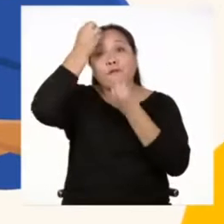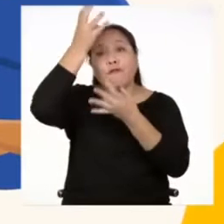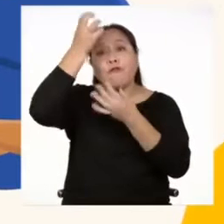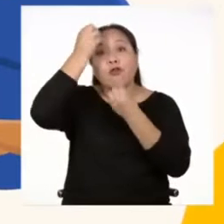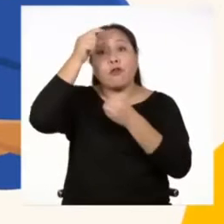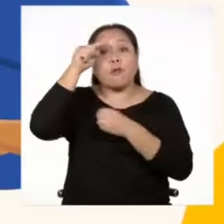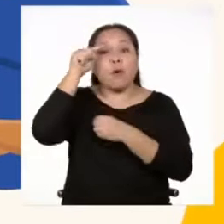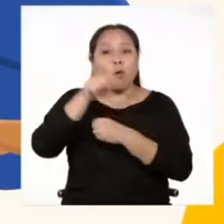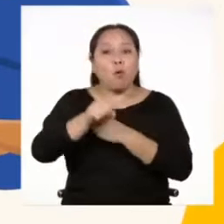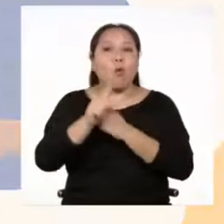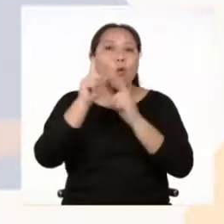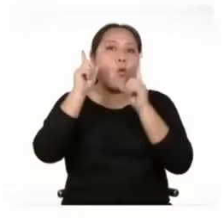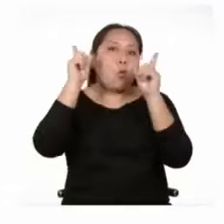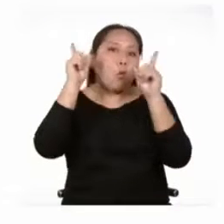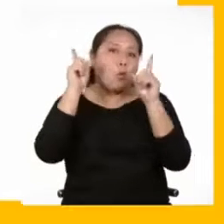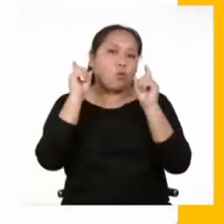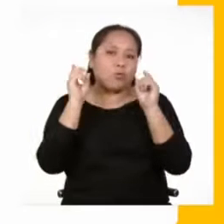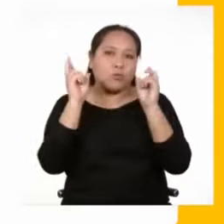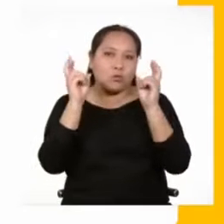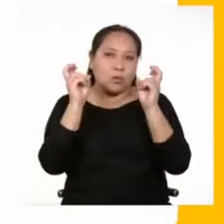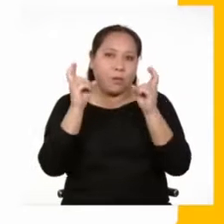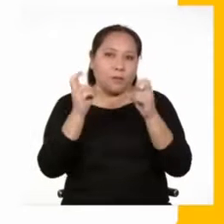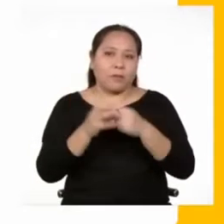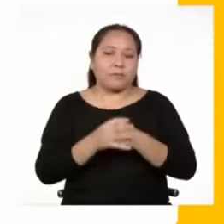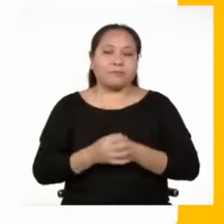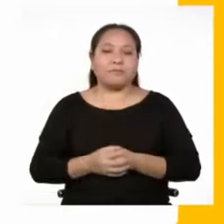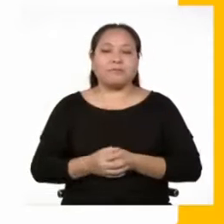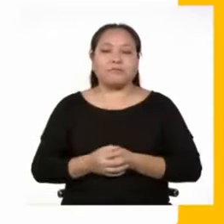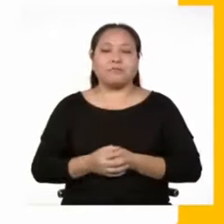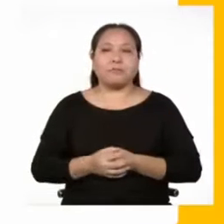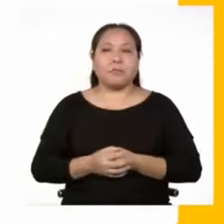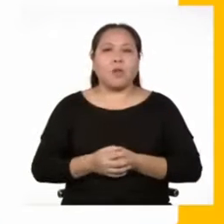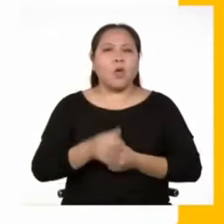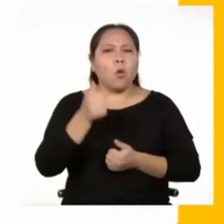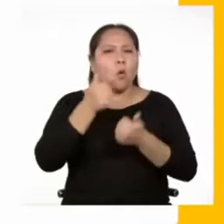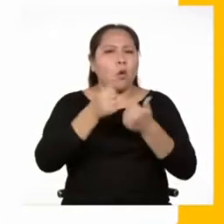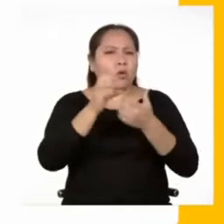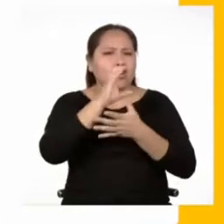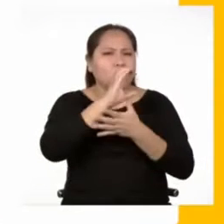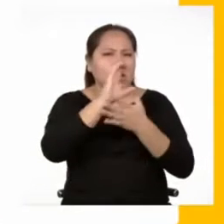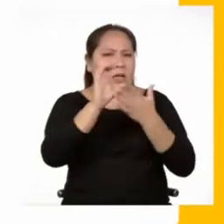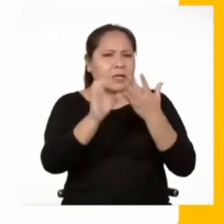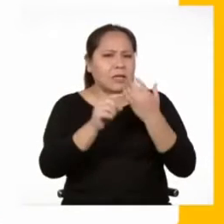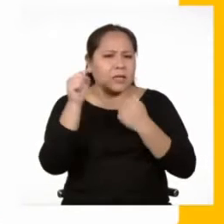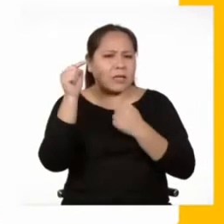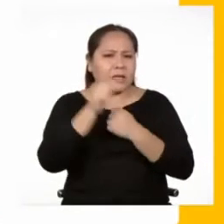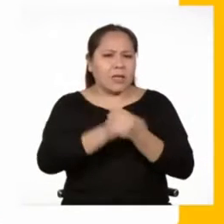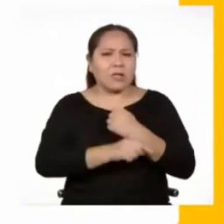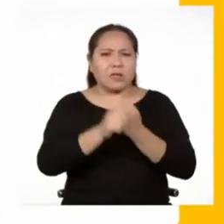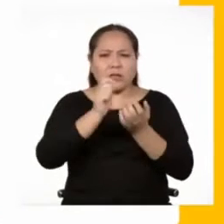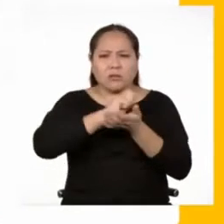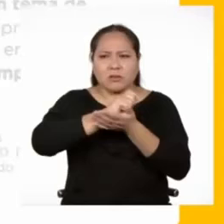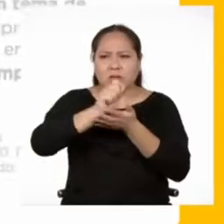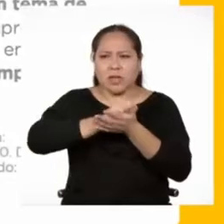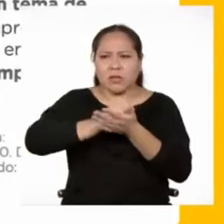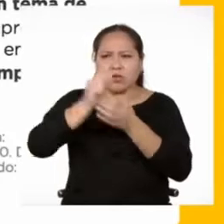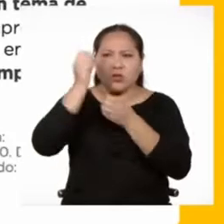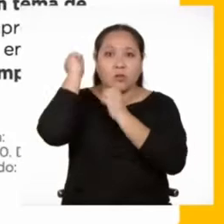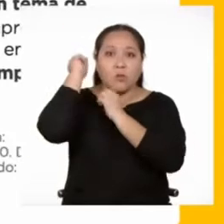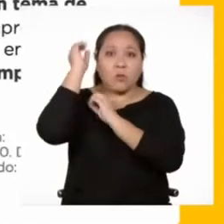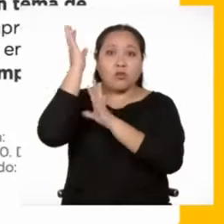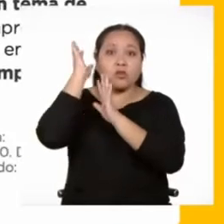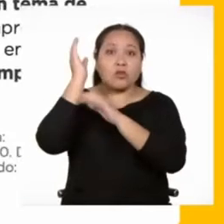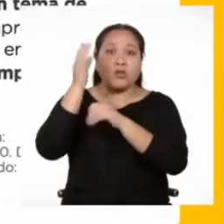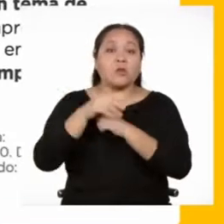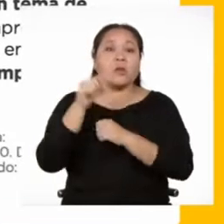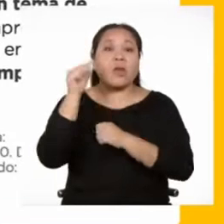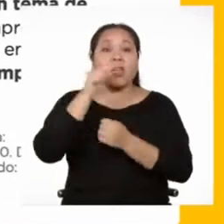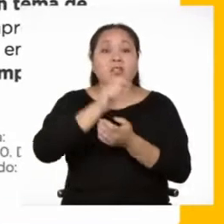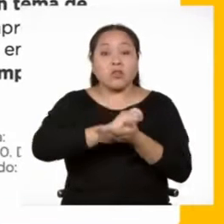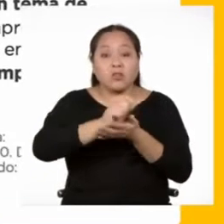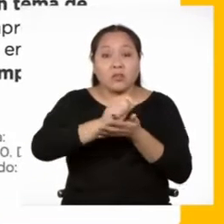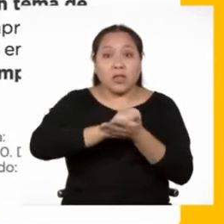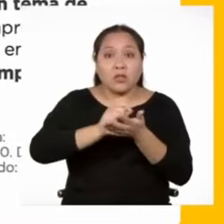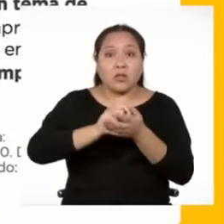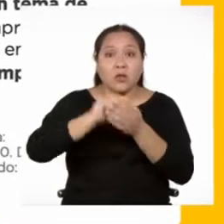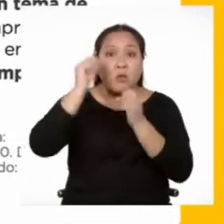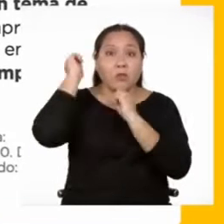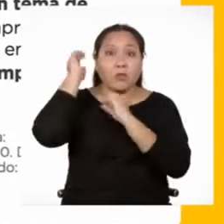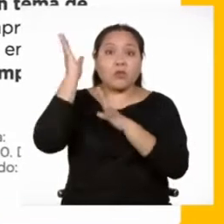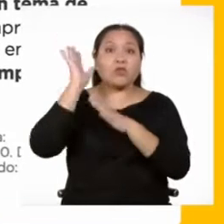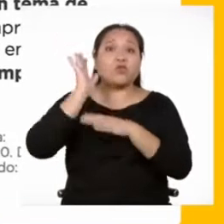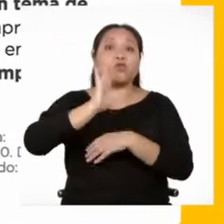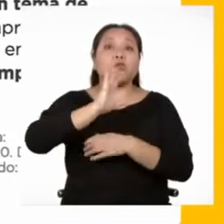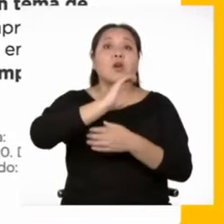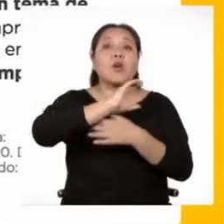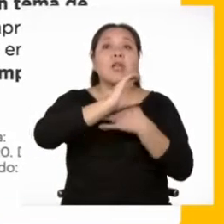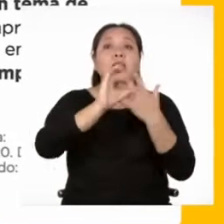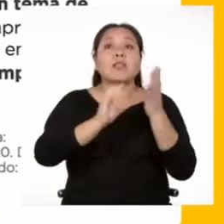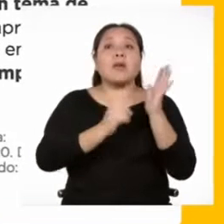un tema o asunto. ¿Cuáles son las características de los textos expositivos? Los textos expositivos se